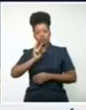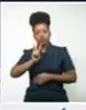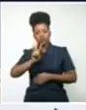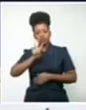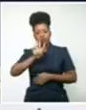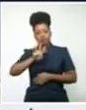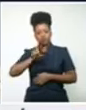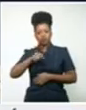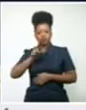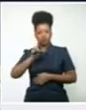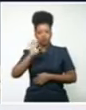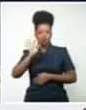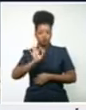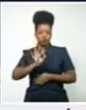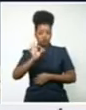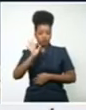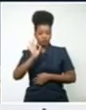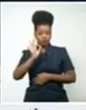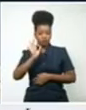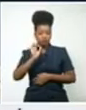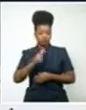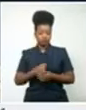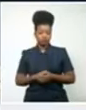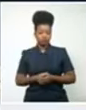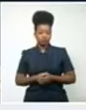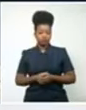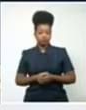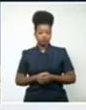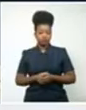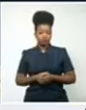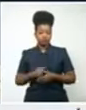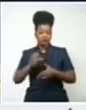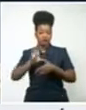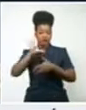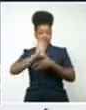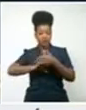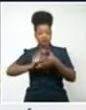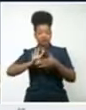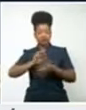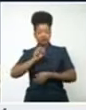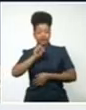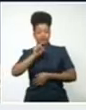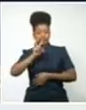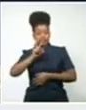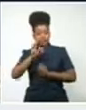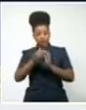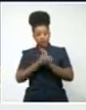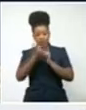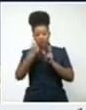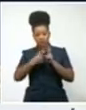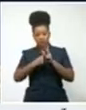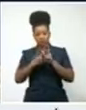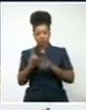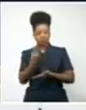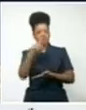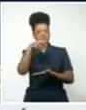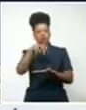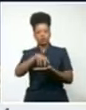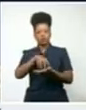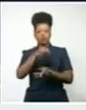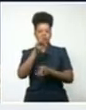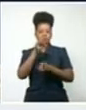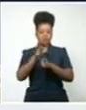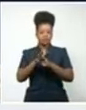34,1%. Este continente arrebató el 13 de mayo a Europa el primer puesto en el número de personas detectadas con el